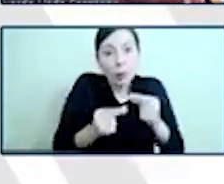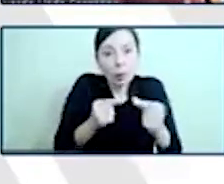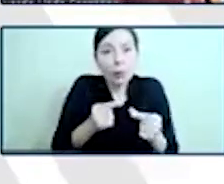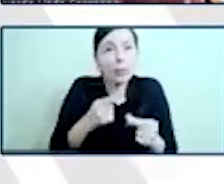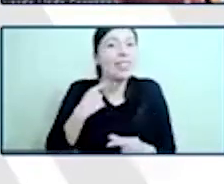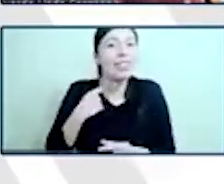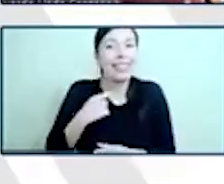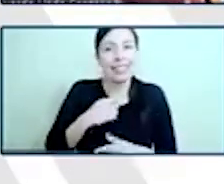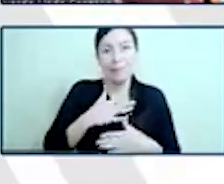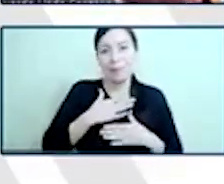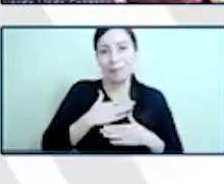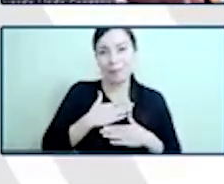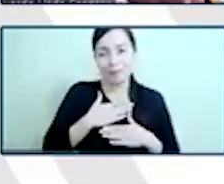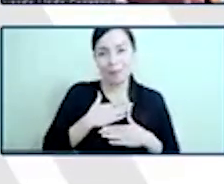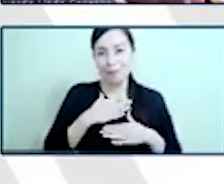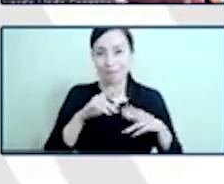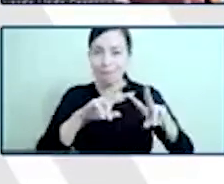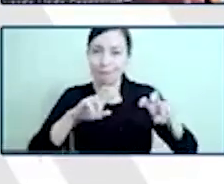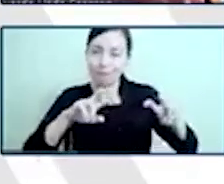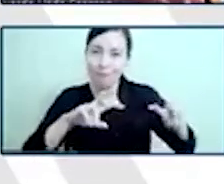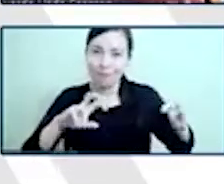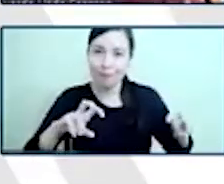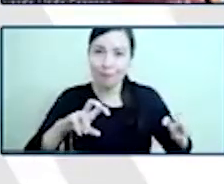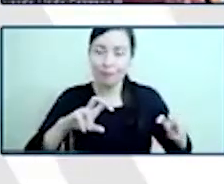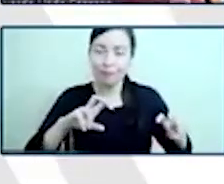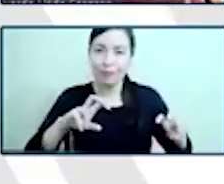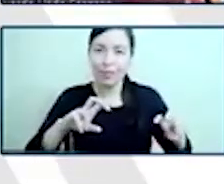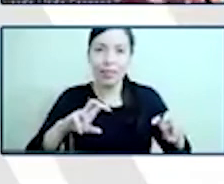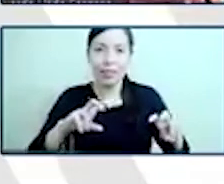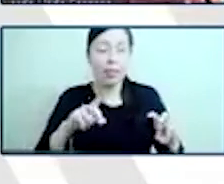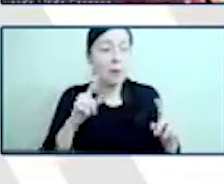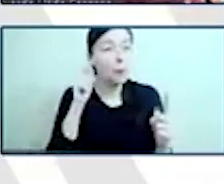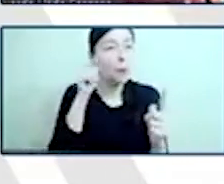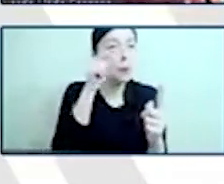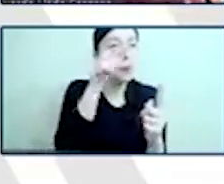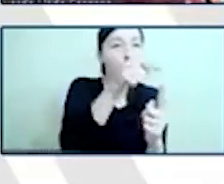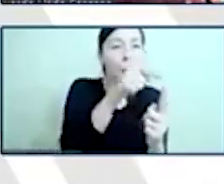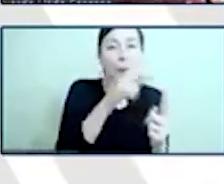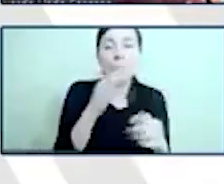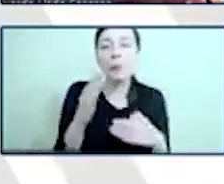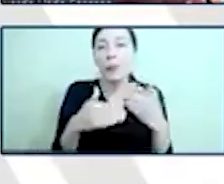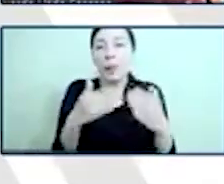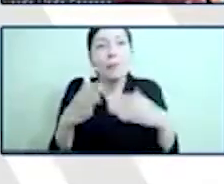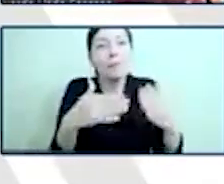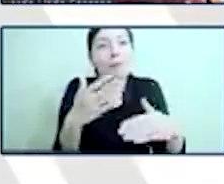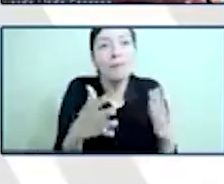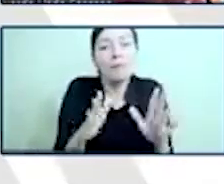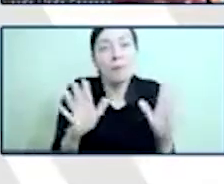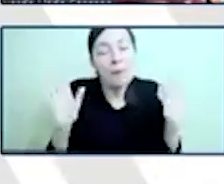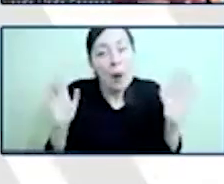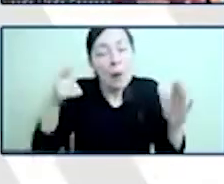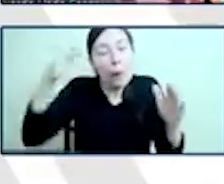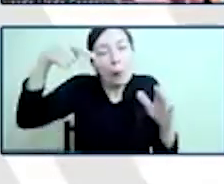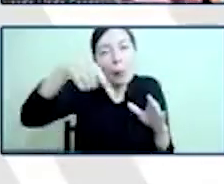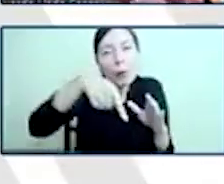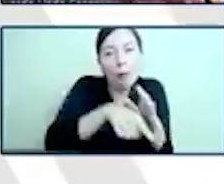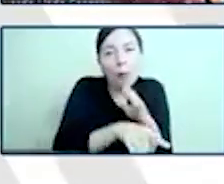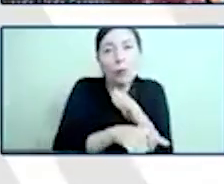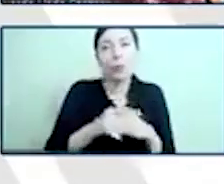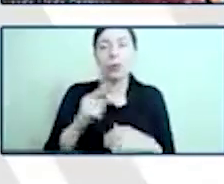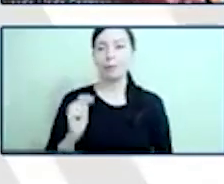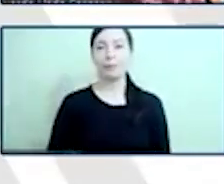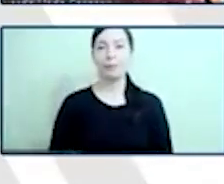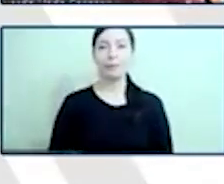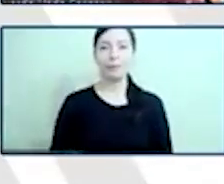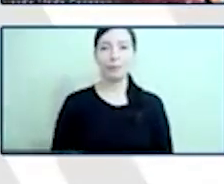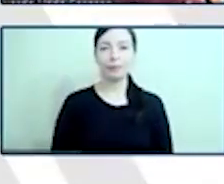interés que puede desembocar finalmente en algo de mayor profundidad y que requiere un tratamiento,